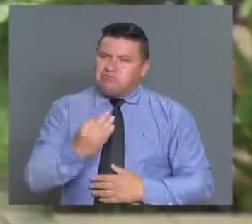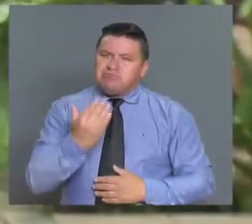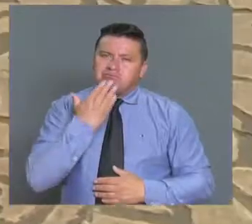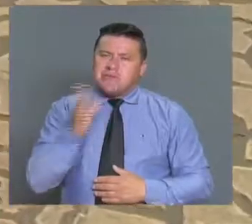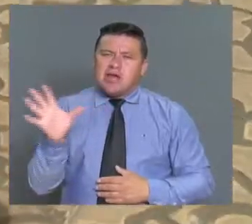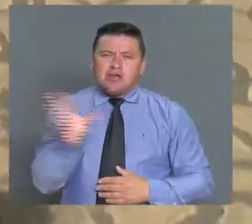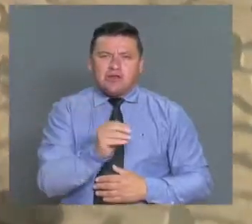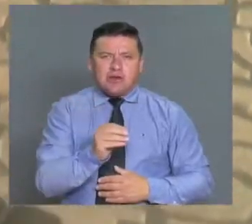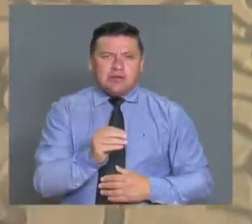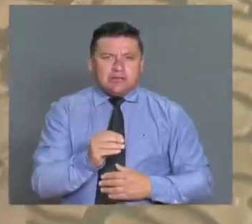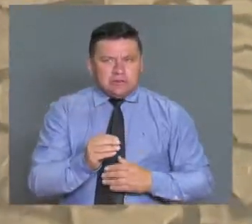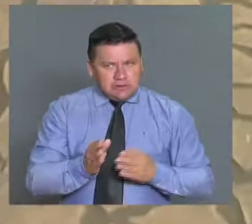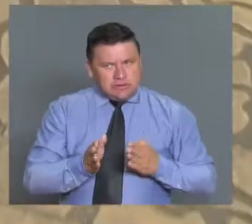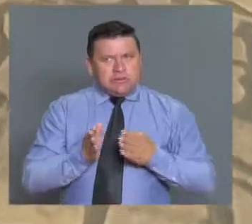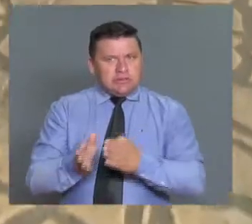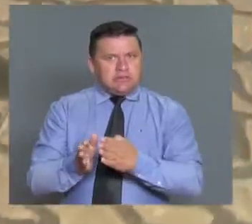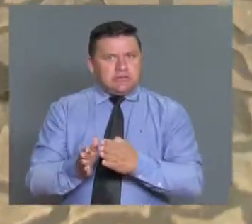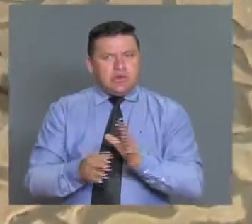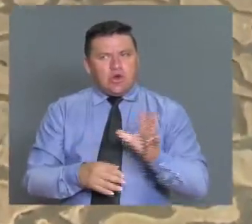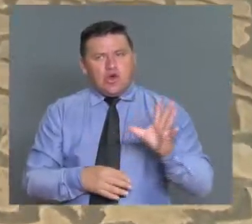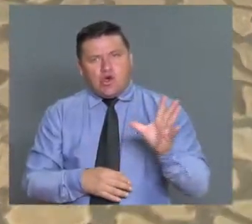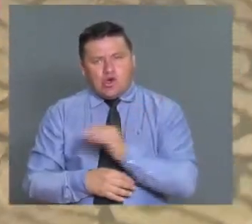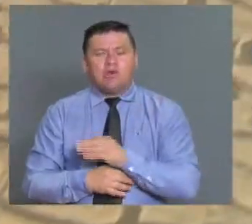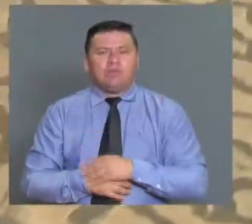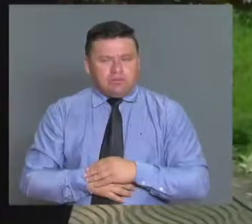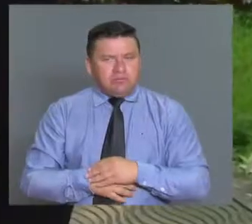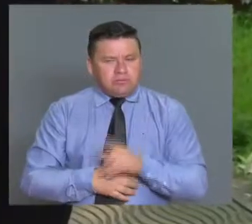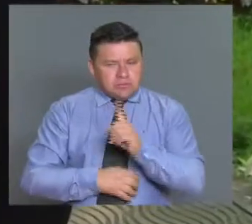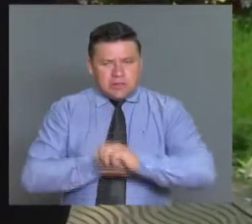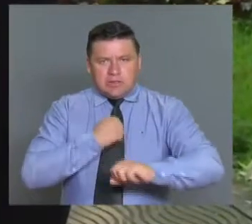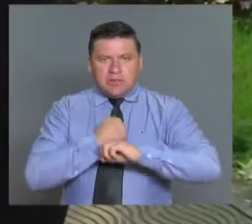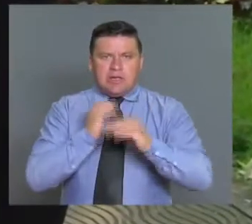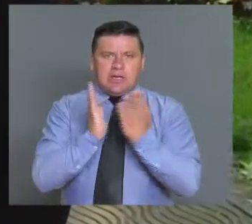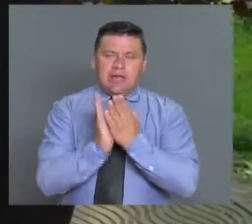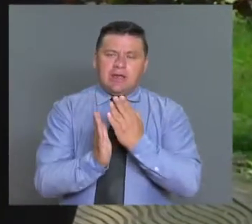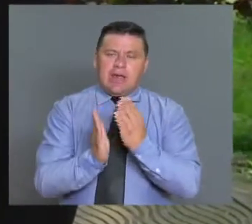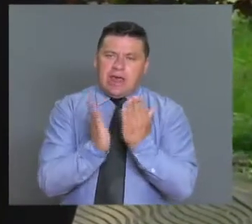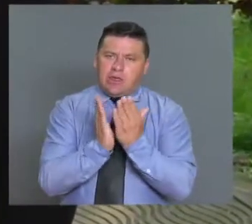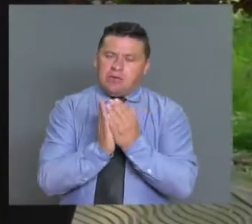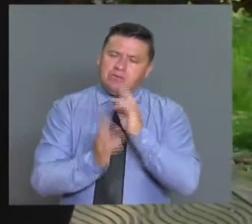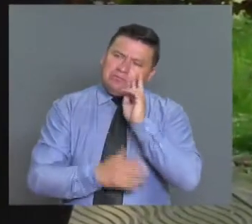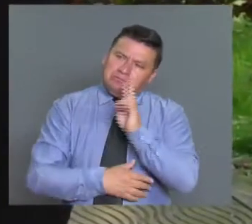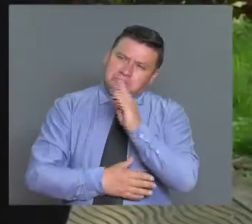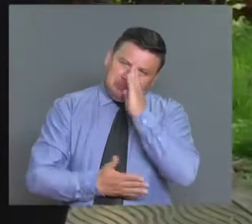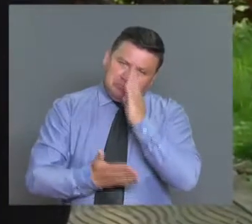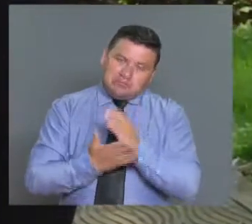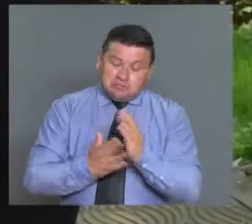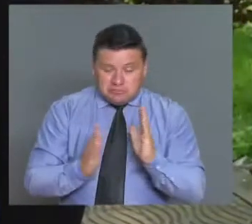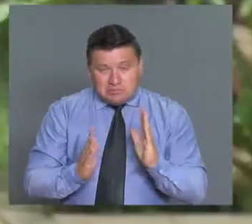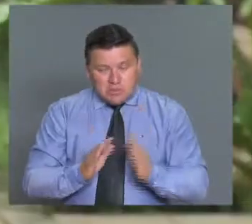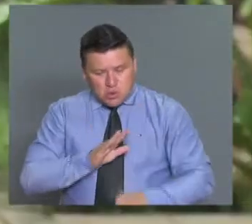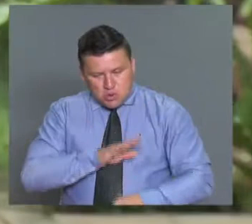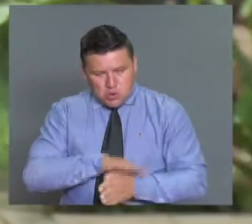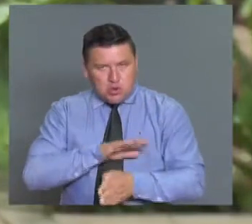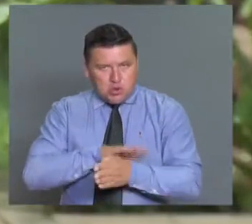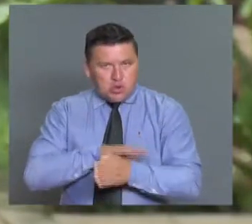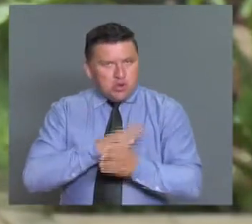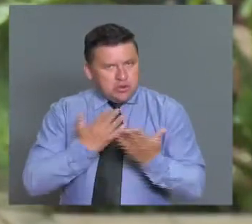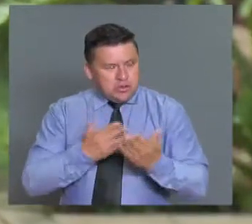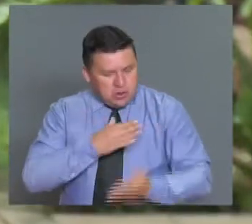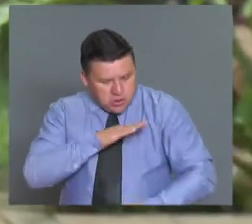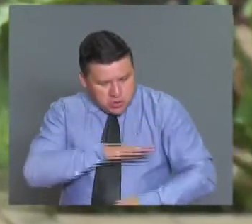agradecemos a cada uno, esto es un camino que estamos todos, estamos apoyando la educación. Yo lo veo de esa manera, y hay que seguir adelante,